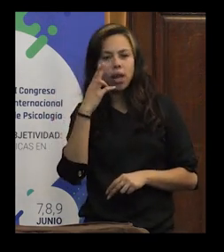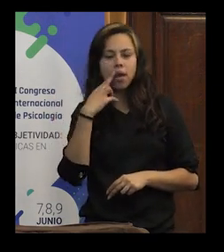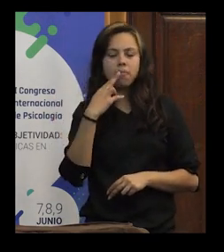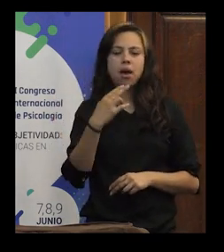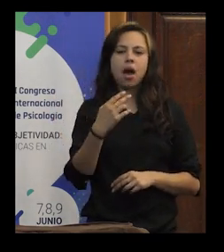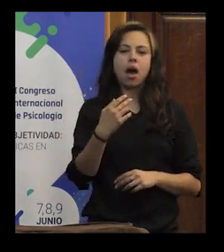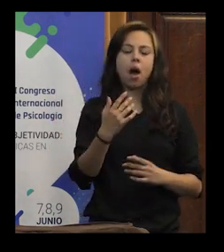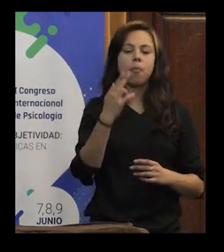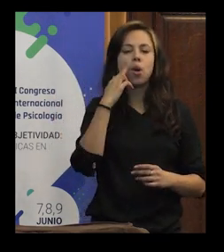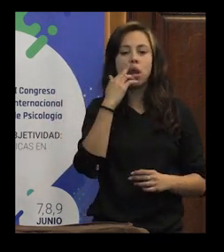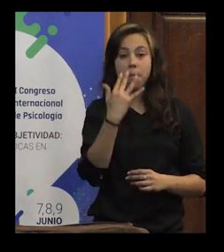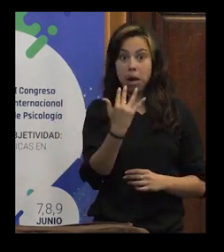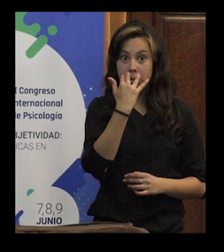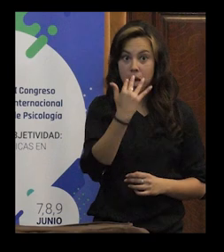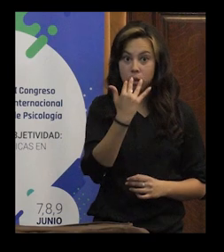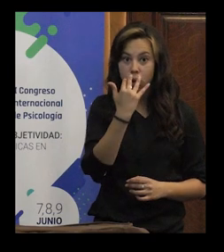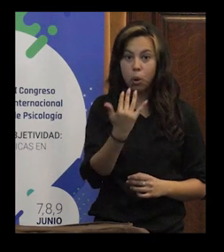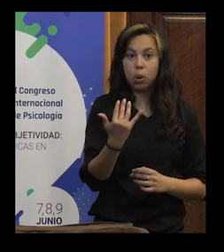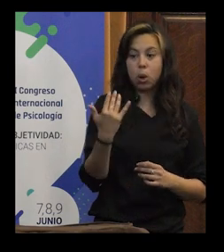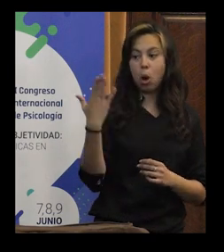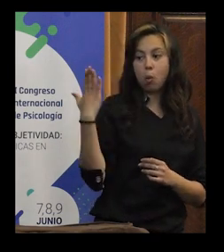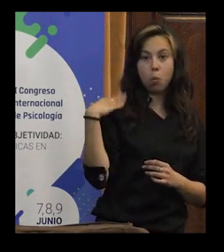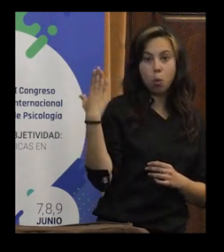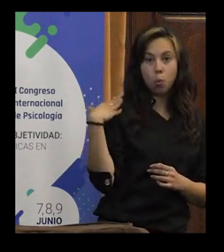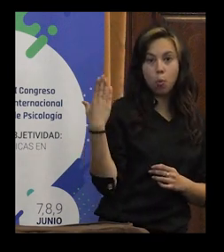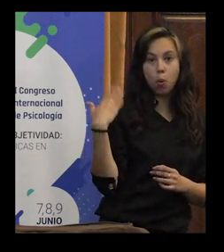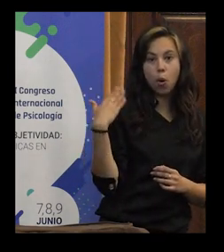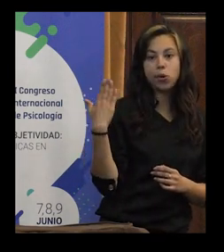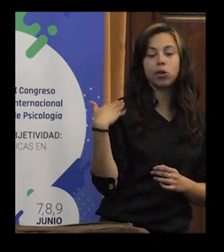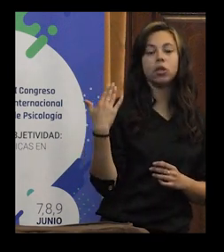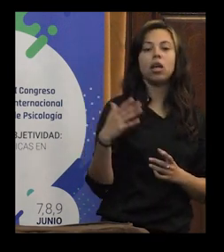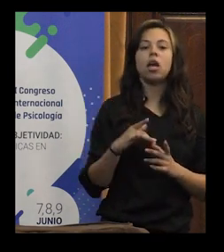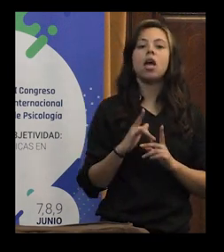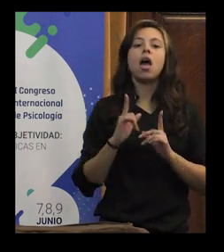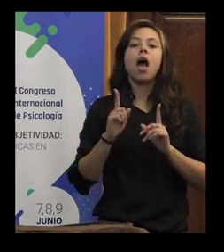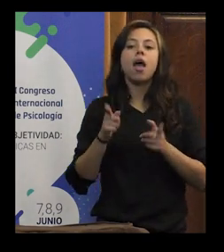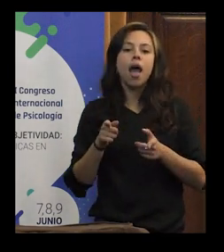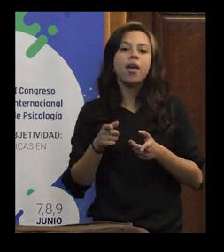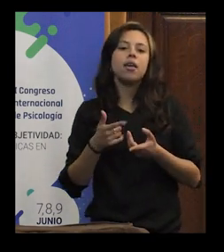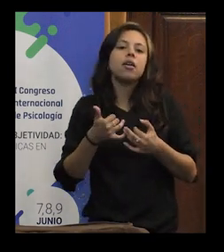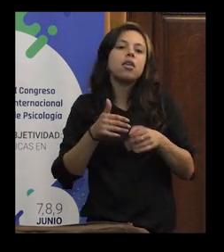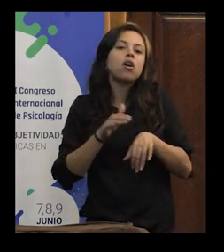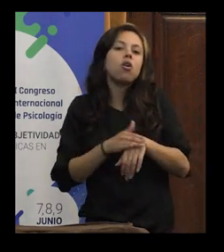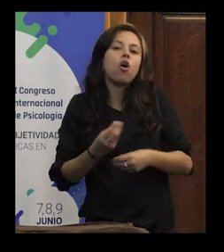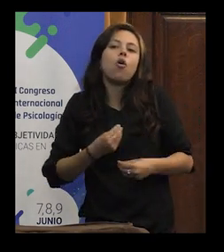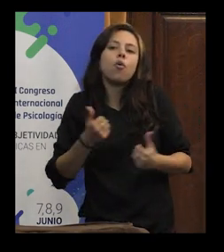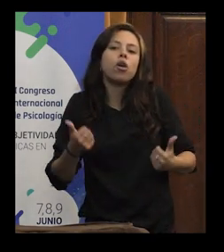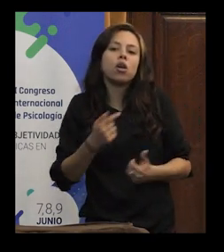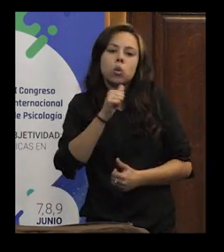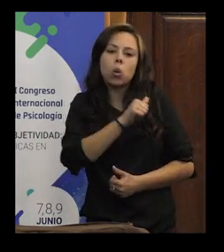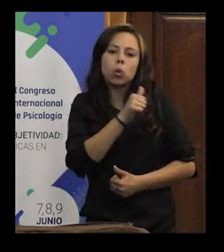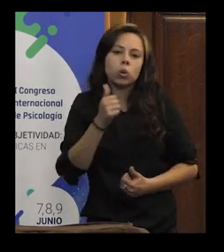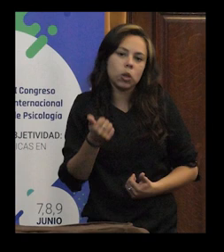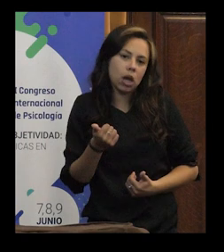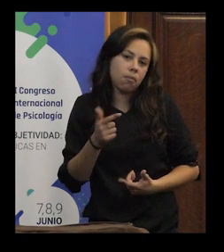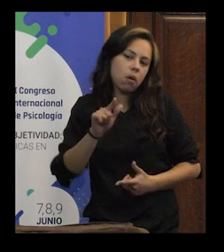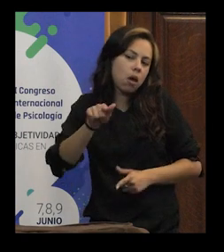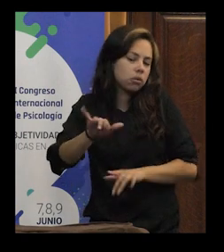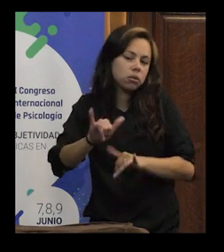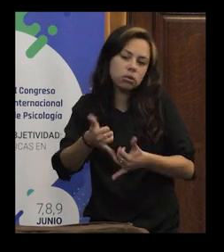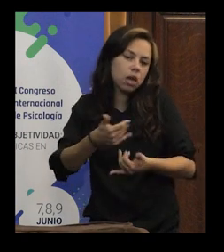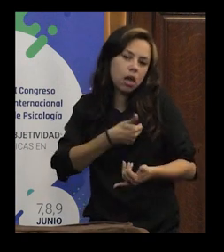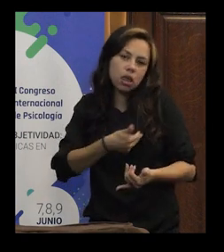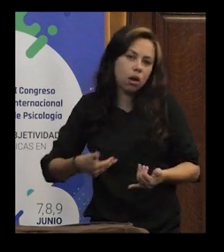control debe delegarse a los organismos reguladores gubernamentales. e las posiciones de